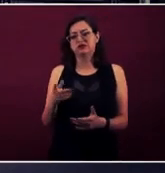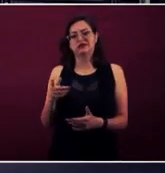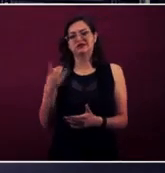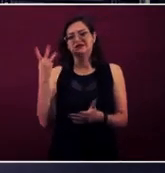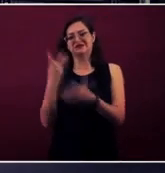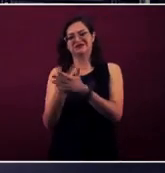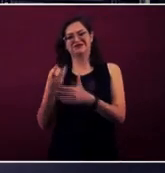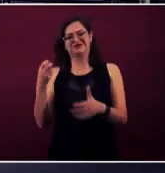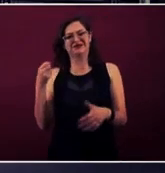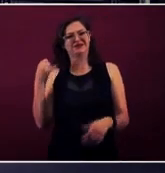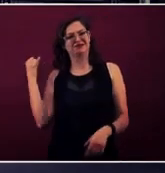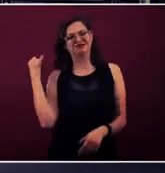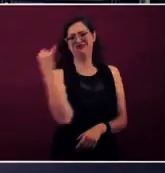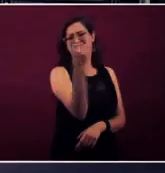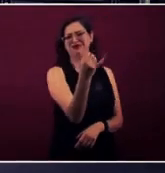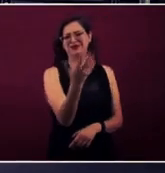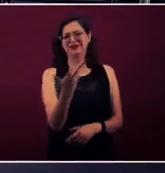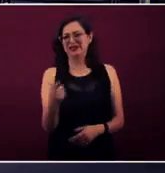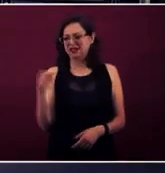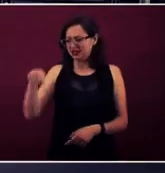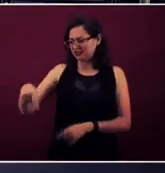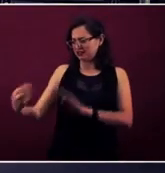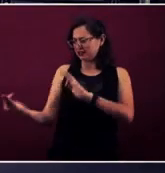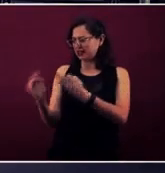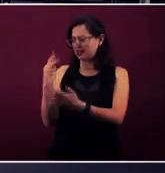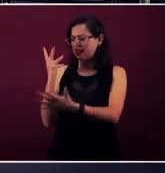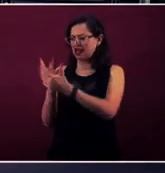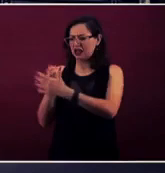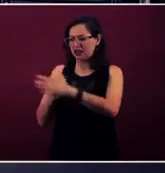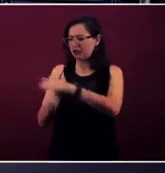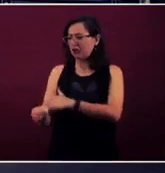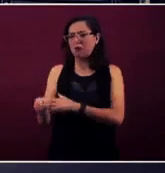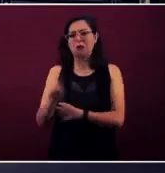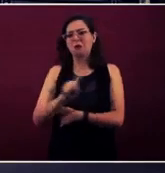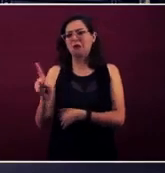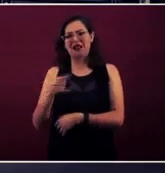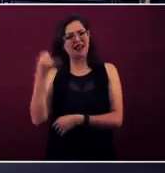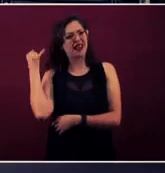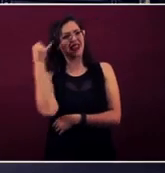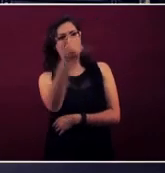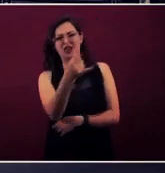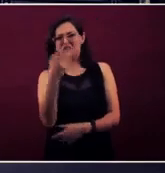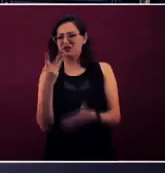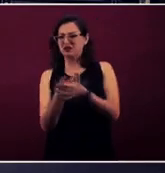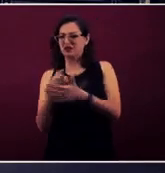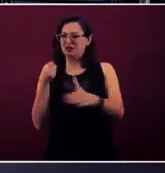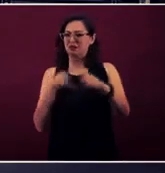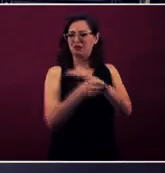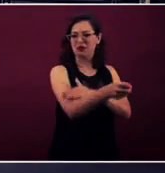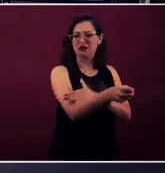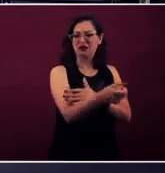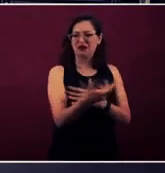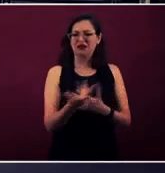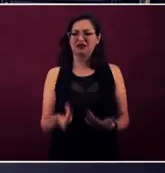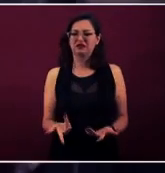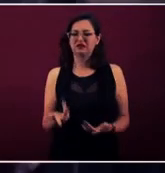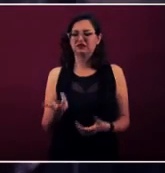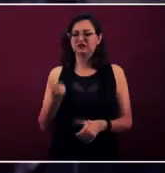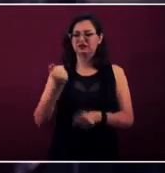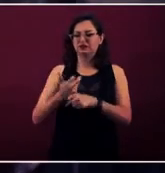penales lejanos, no al penal donde vive, donde está el más cercano. Y es el secretario de